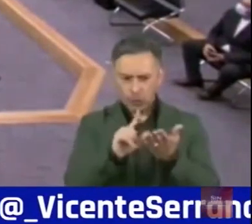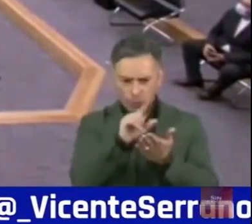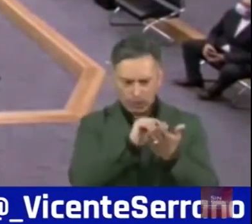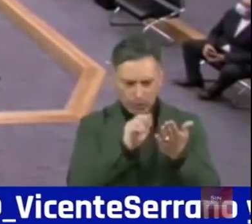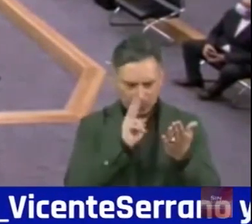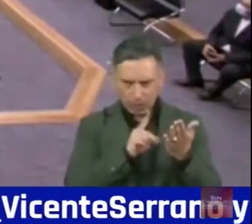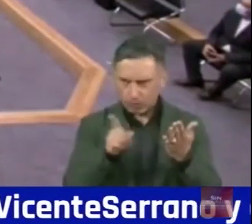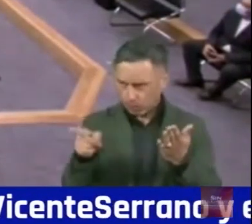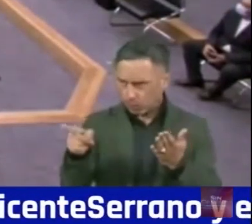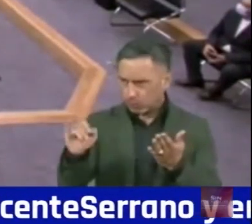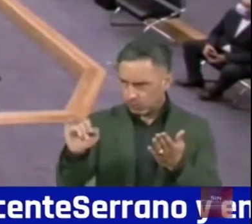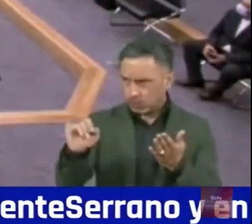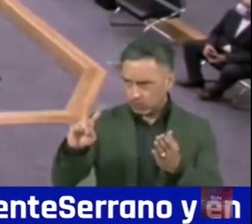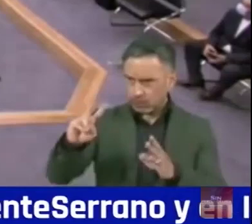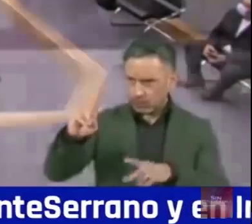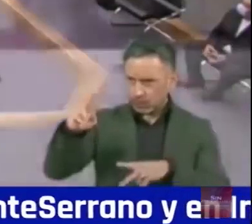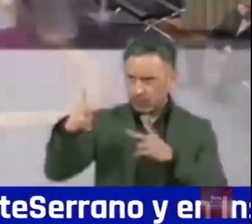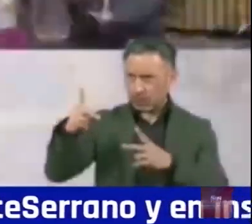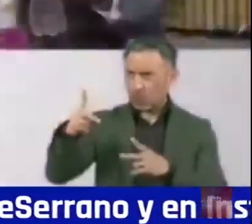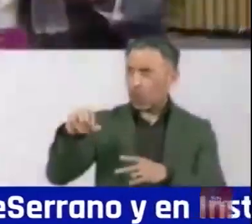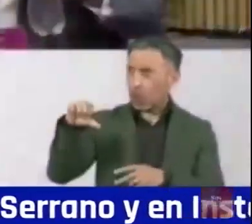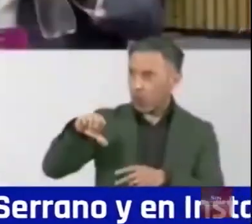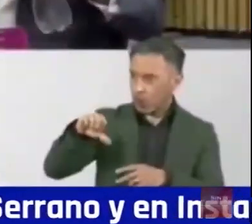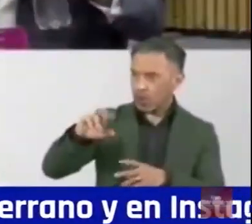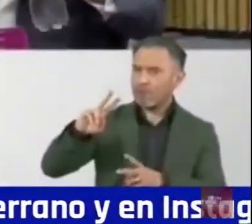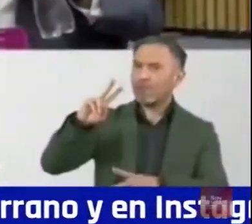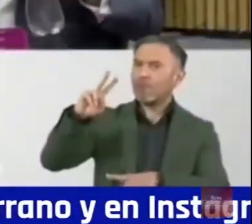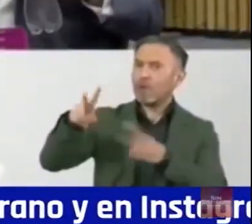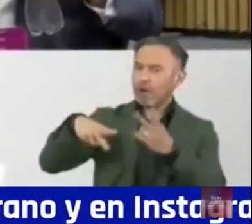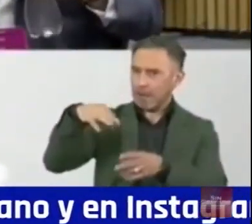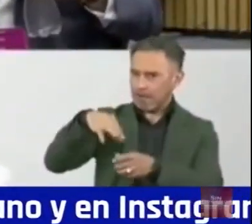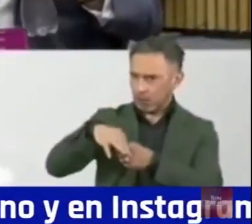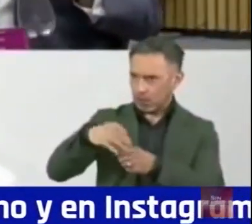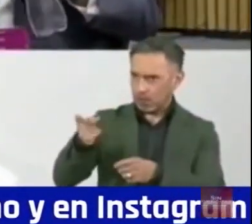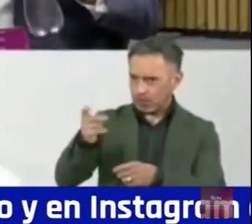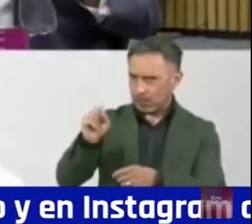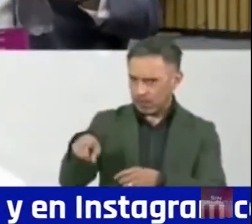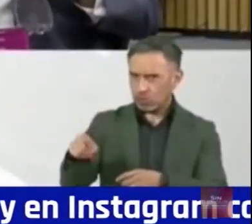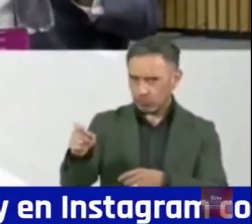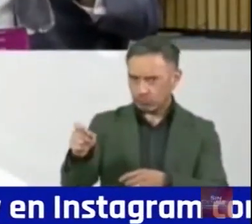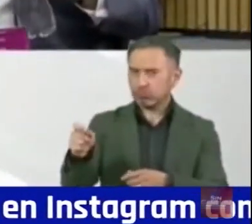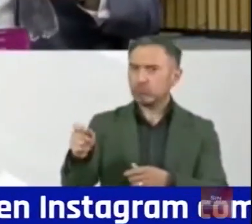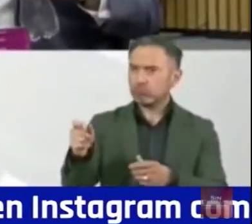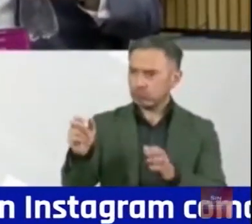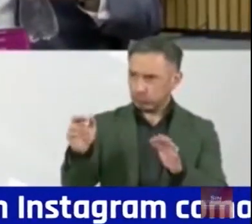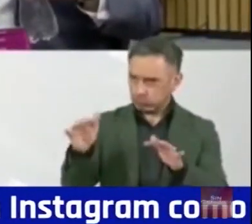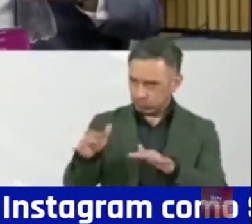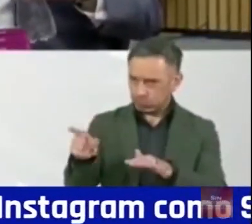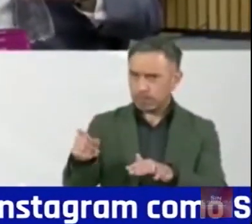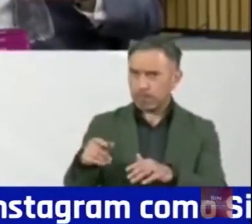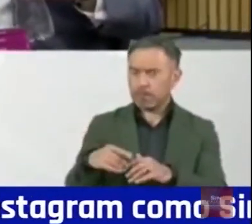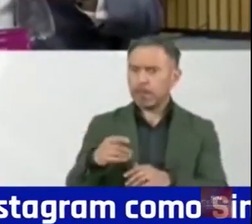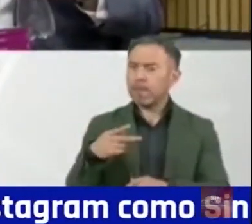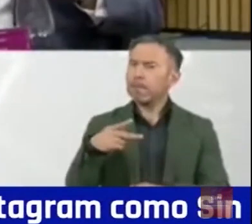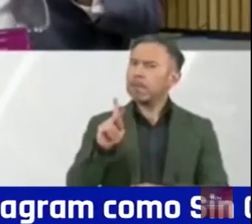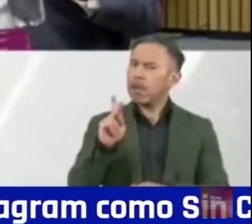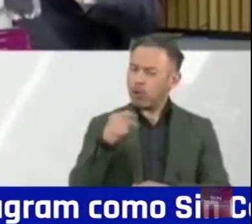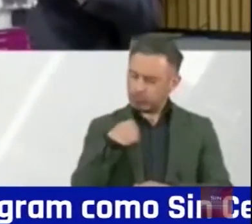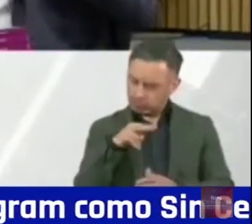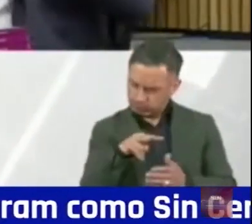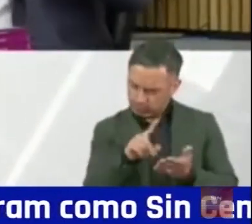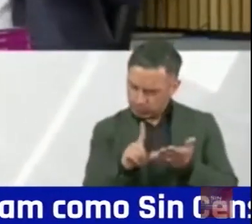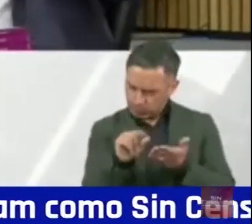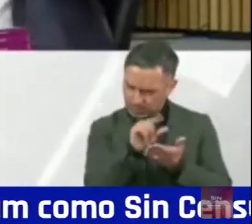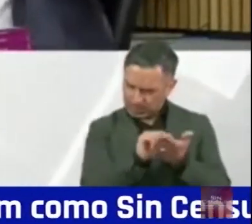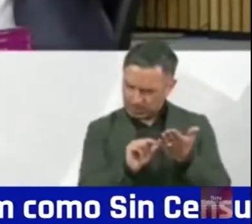sí participó en la consulta del día de hoy y me sorprendió gratamente. Pero me generó la duda